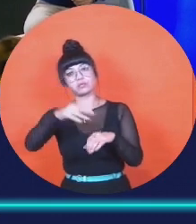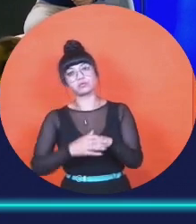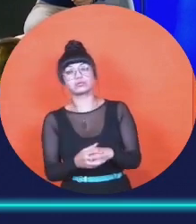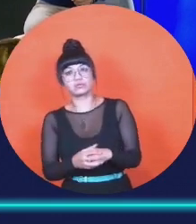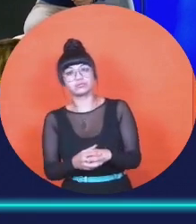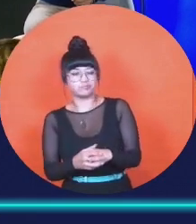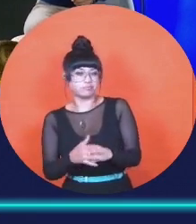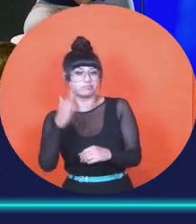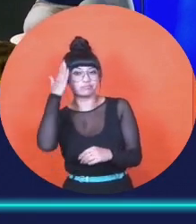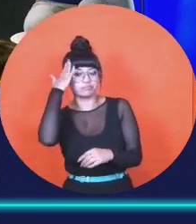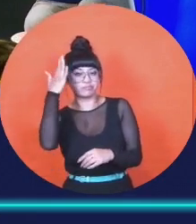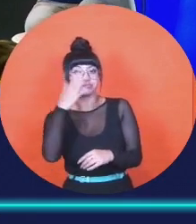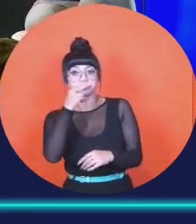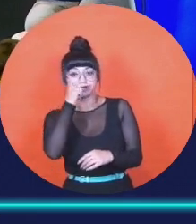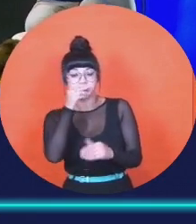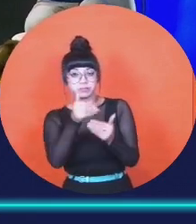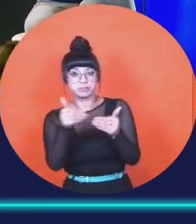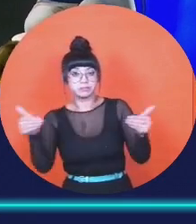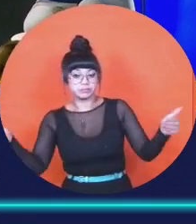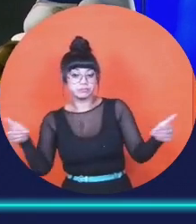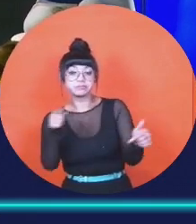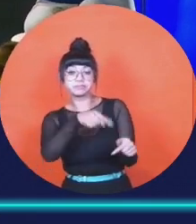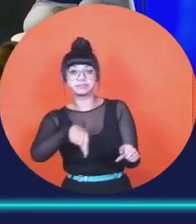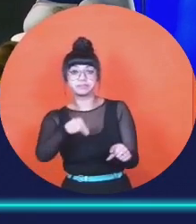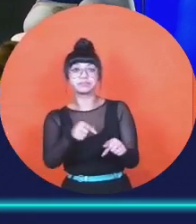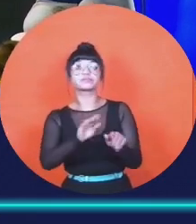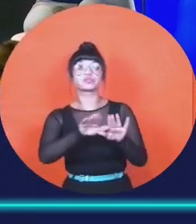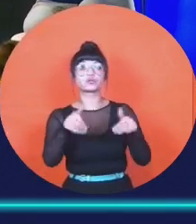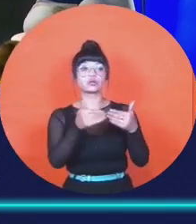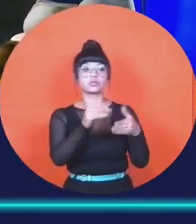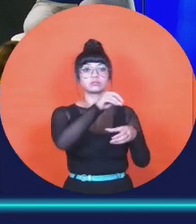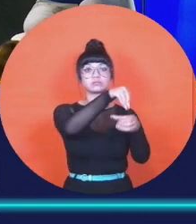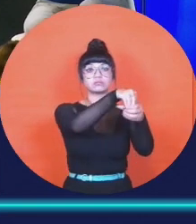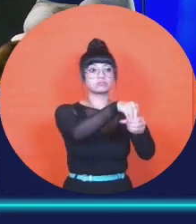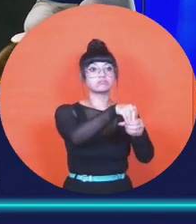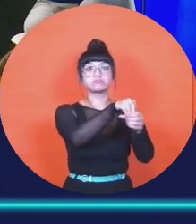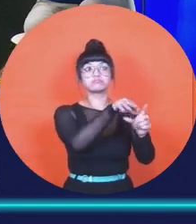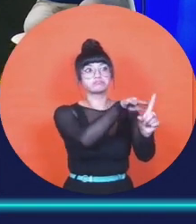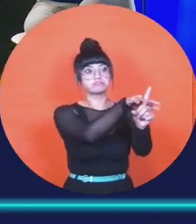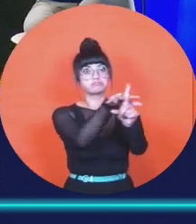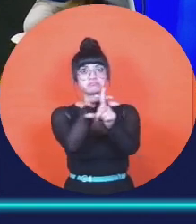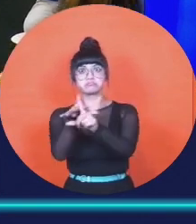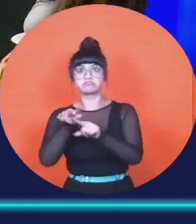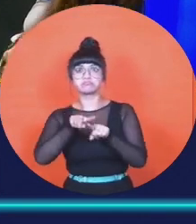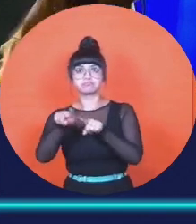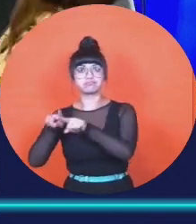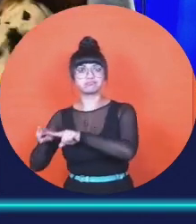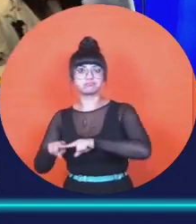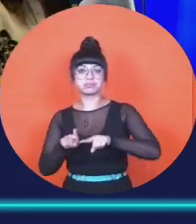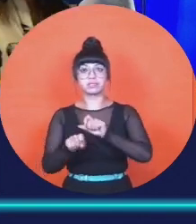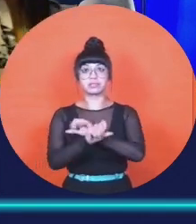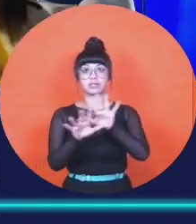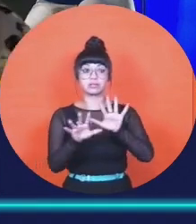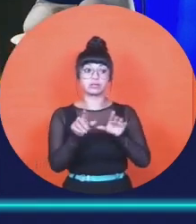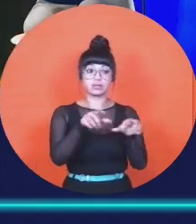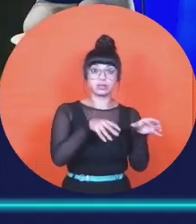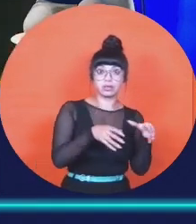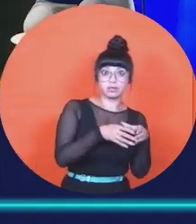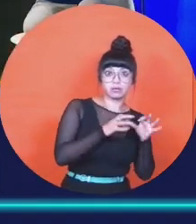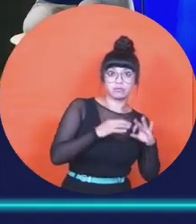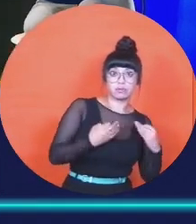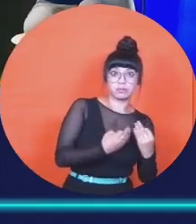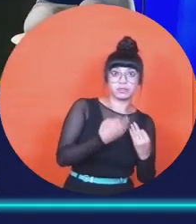Los niños están expuestos a muchas cosas en los colegios, pero ellos y sus papás